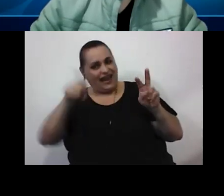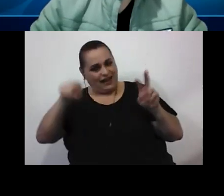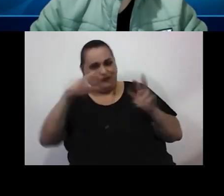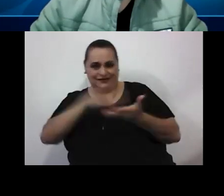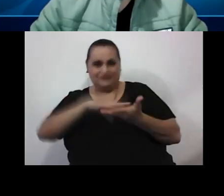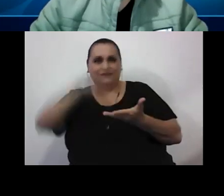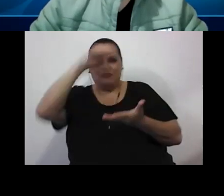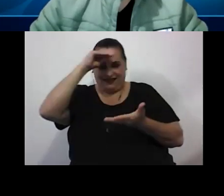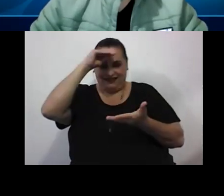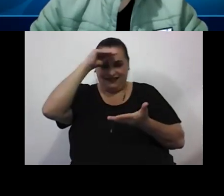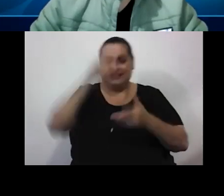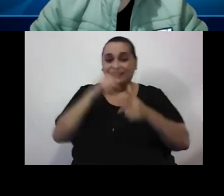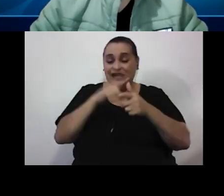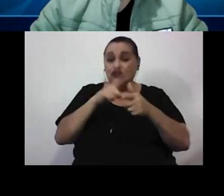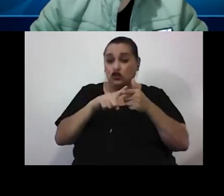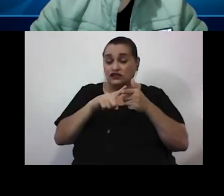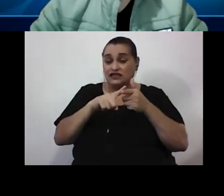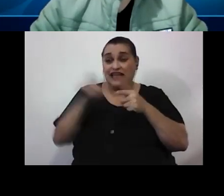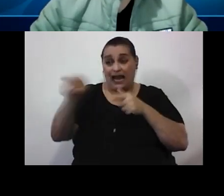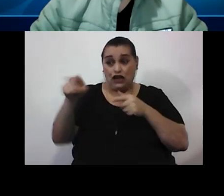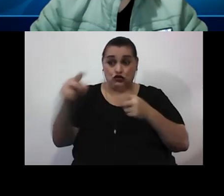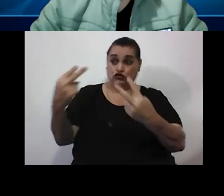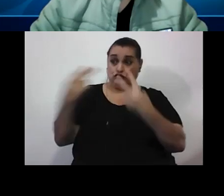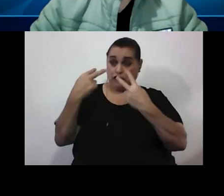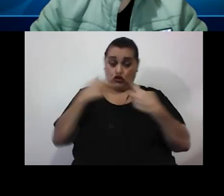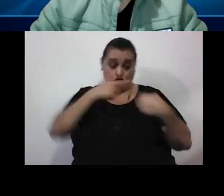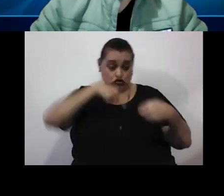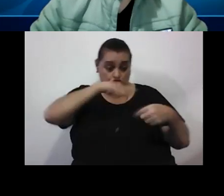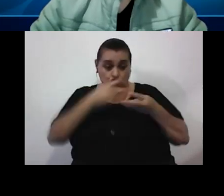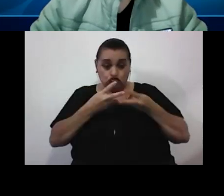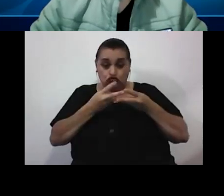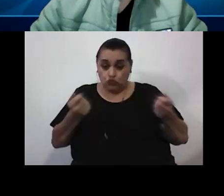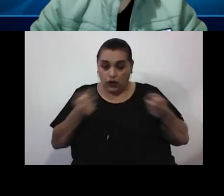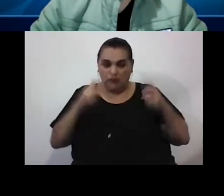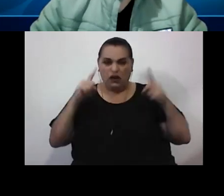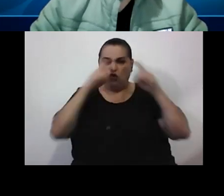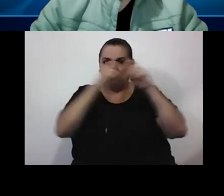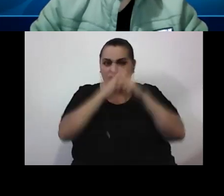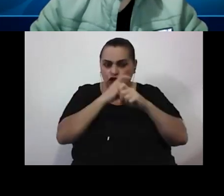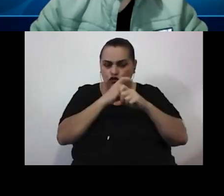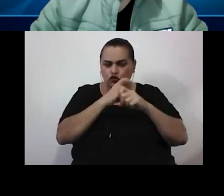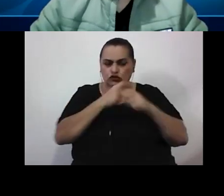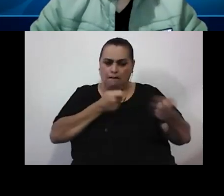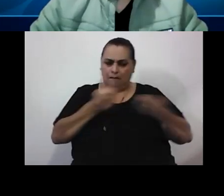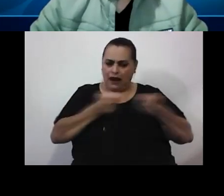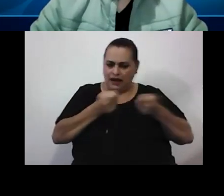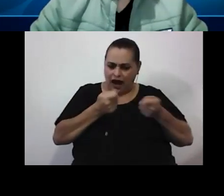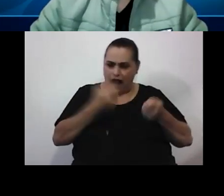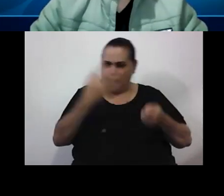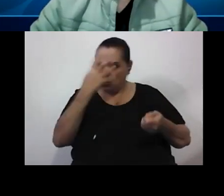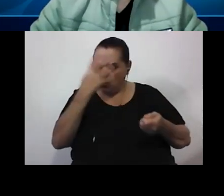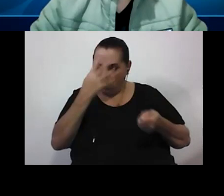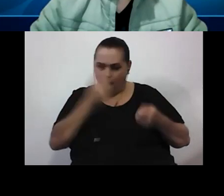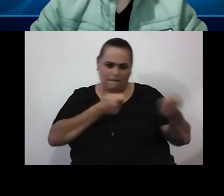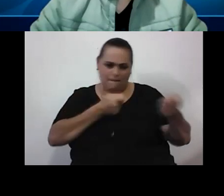Entonces, si nos ven resolver conflictos, manejar el enojo, manejar